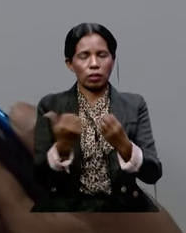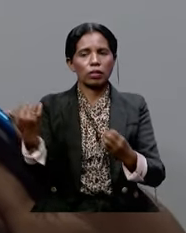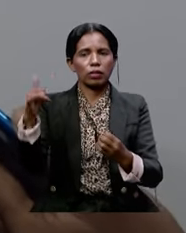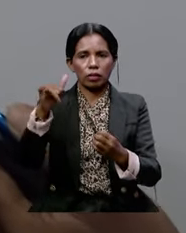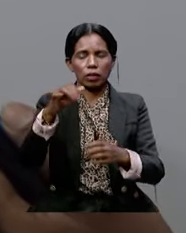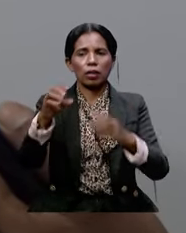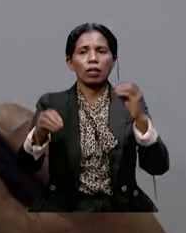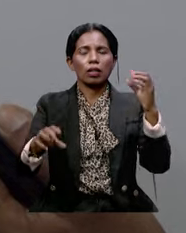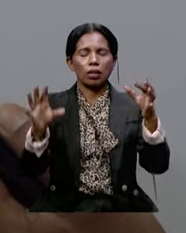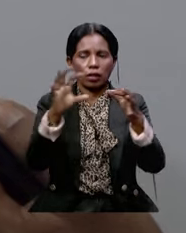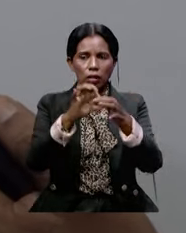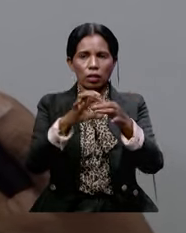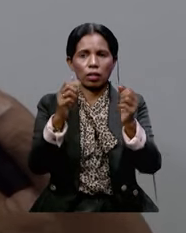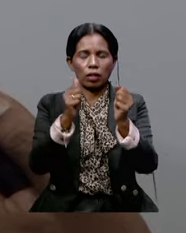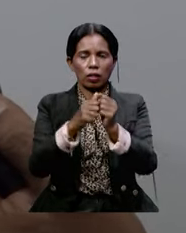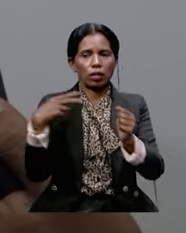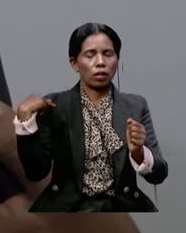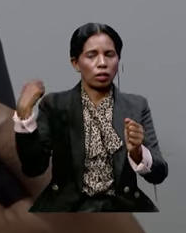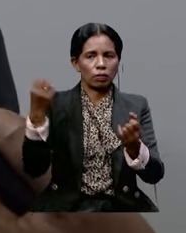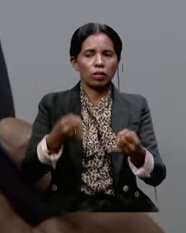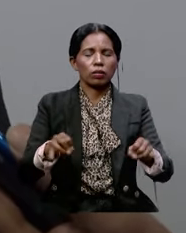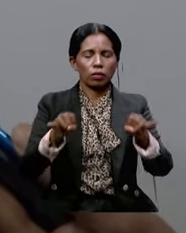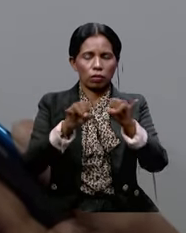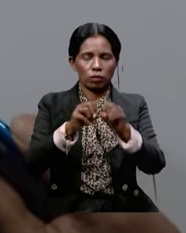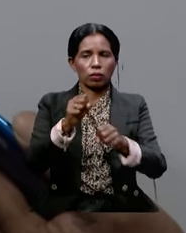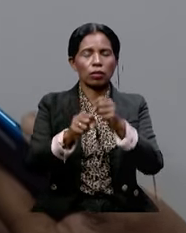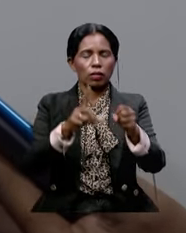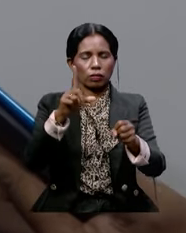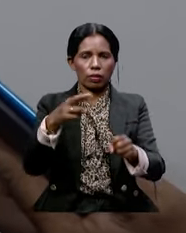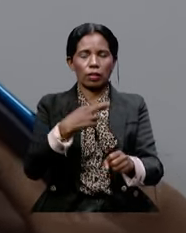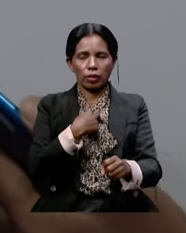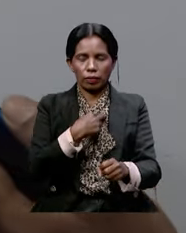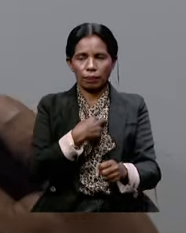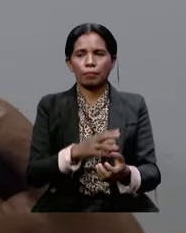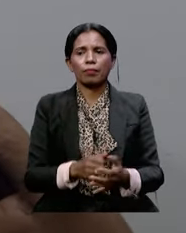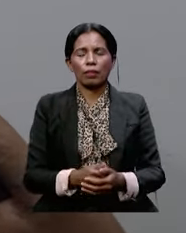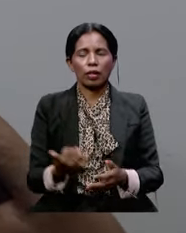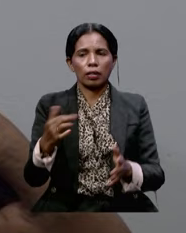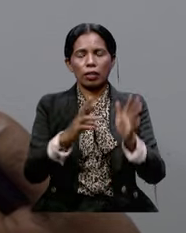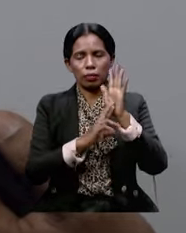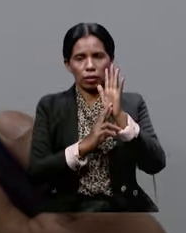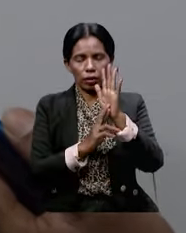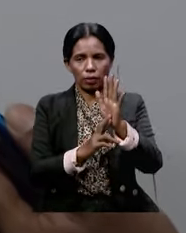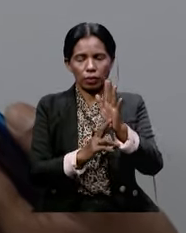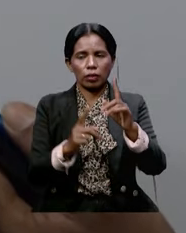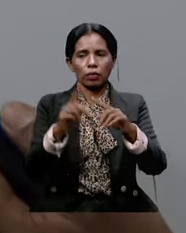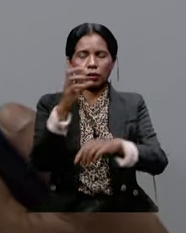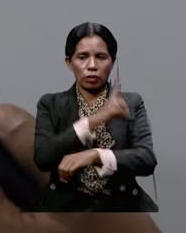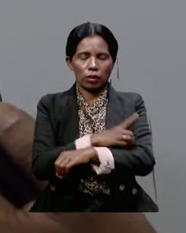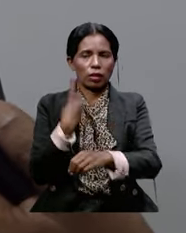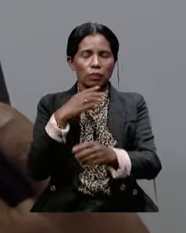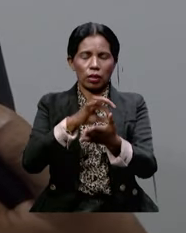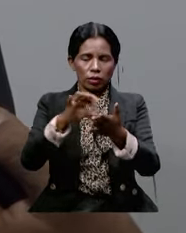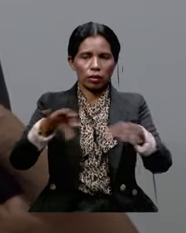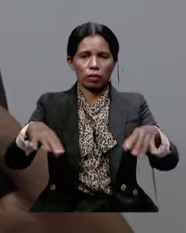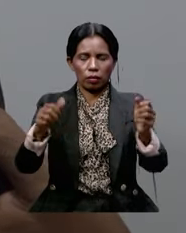bajo hackbit institución sociedad civil racic, mai si no representativo de ti y hoy lo ramia si no mucho con